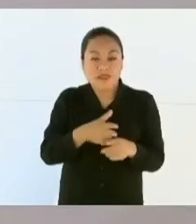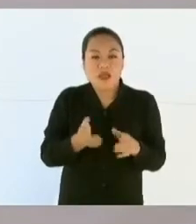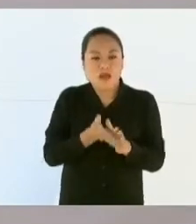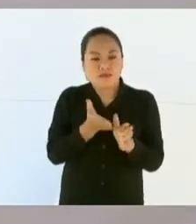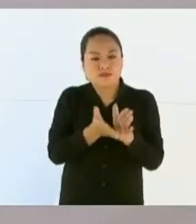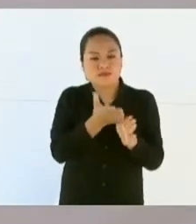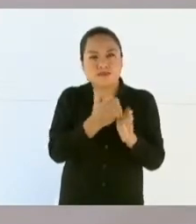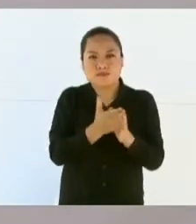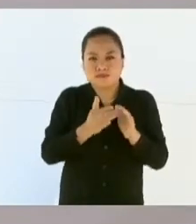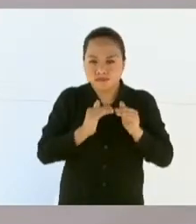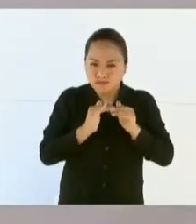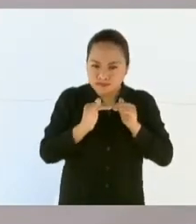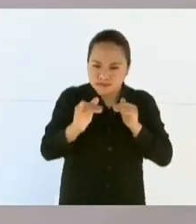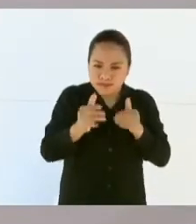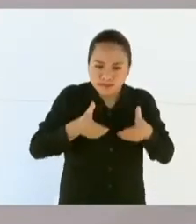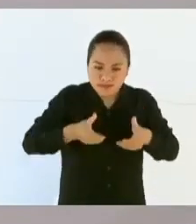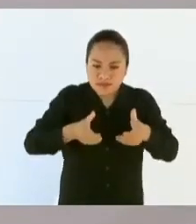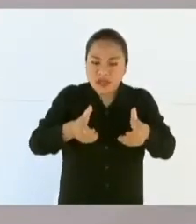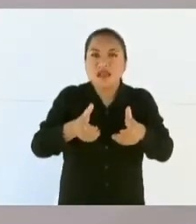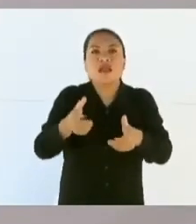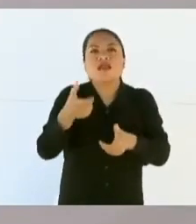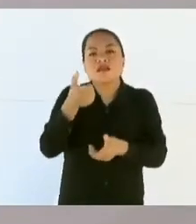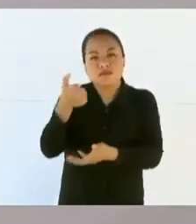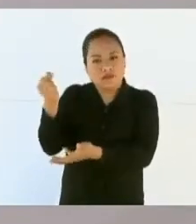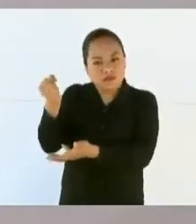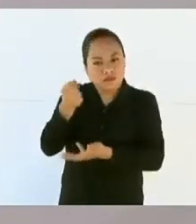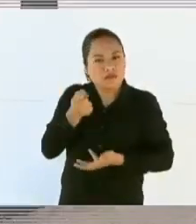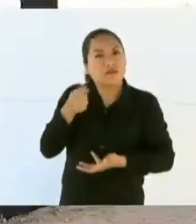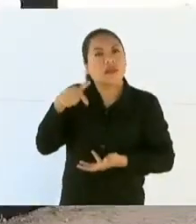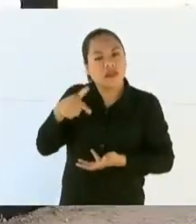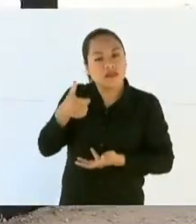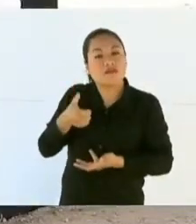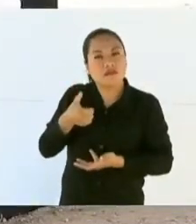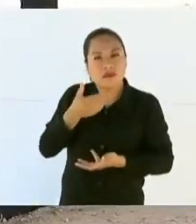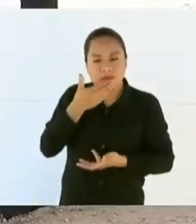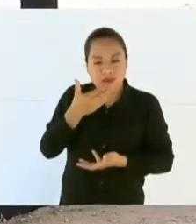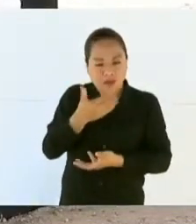Ana manejaron el presupuesto con honestidad.